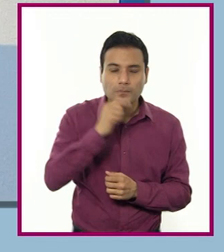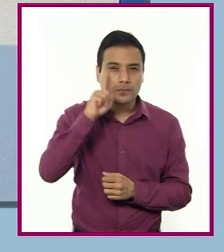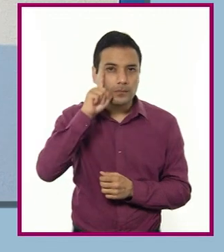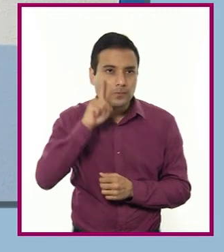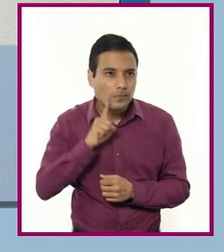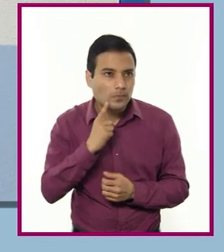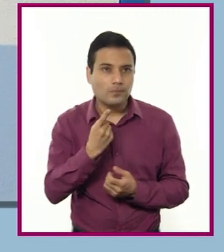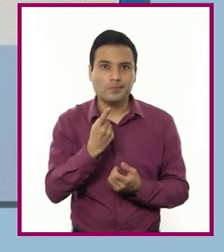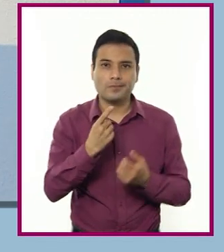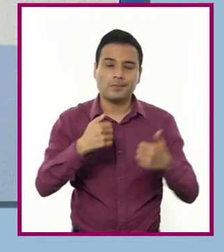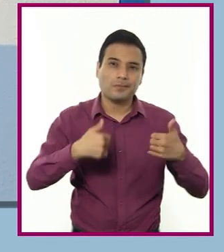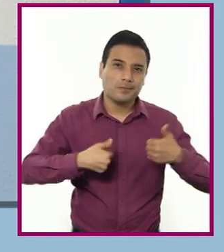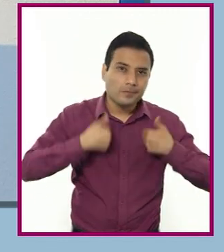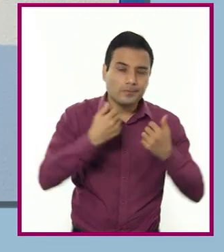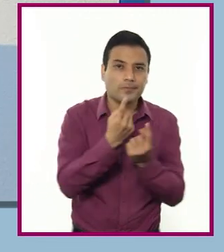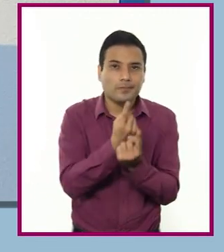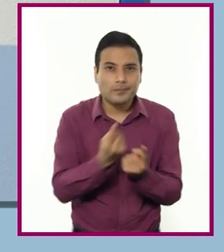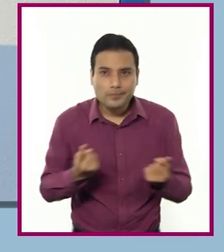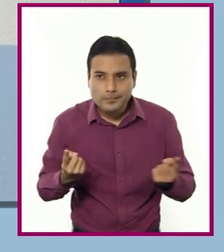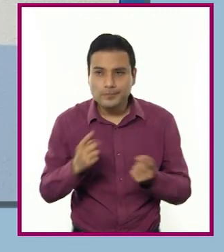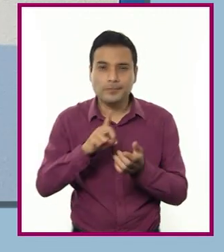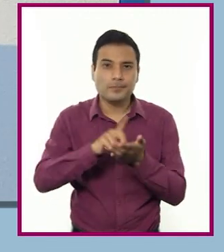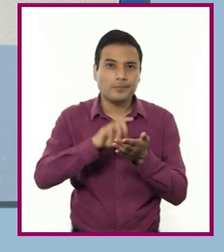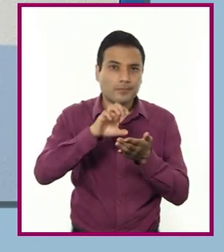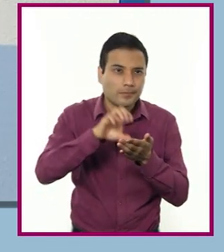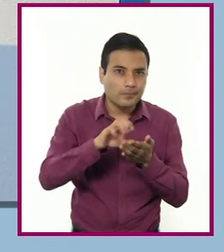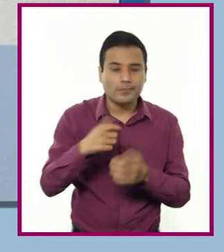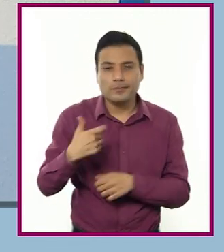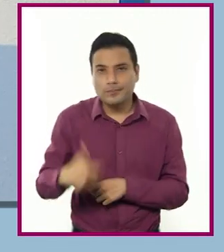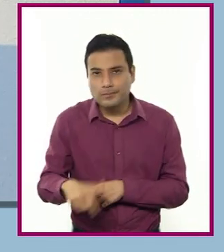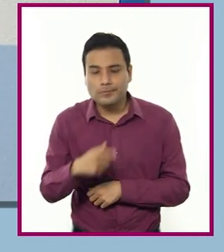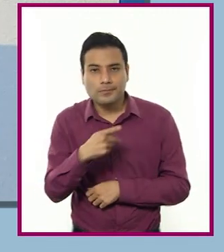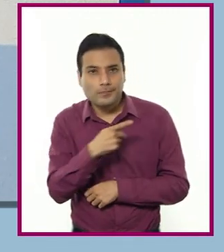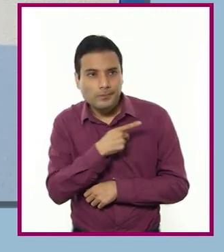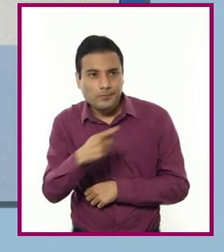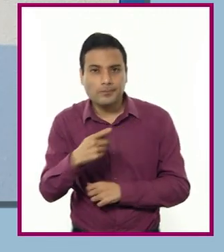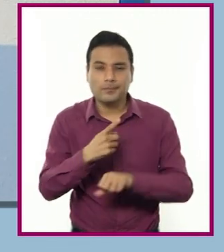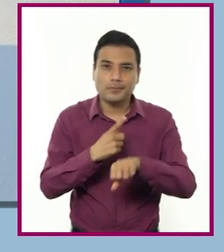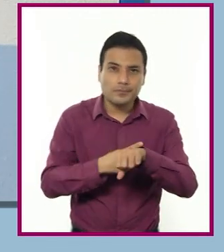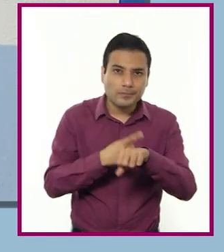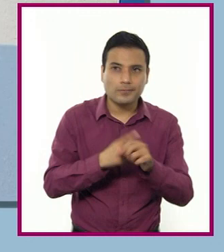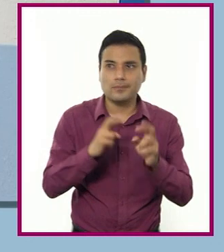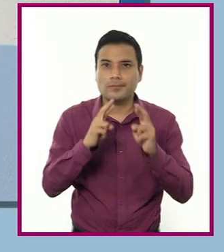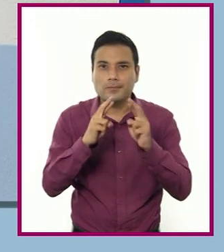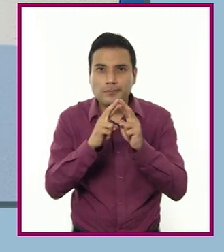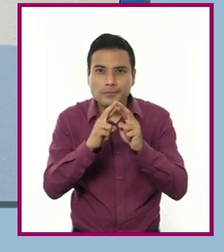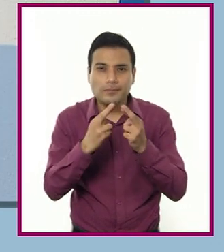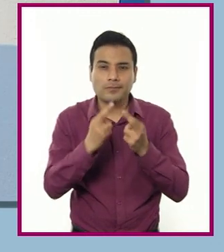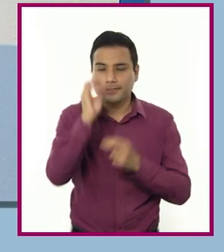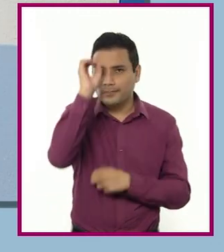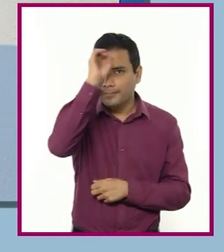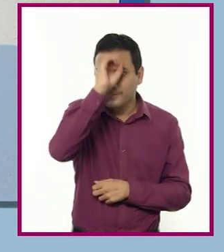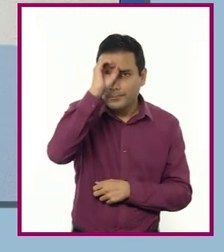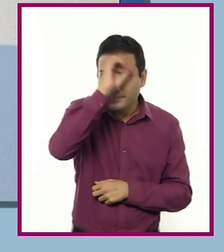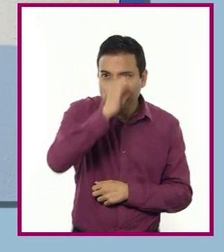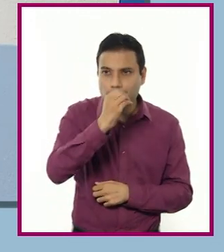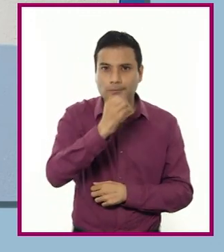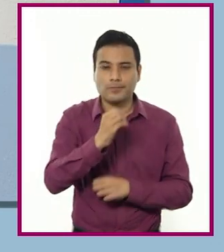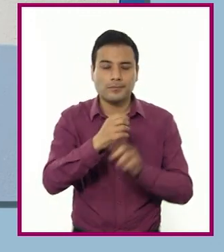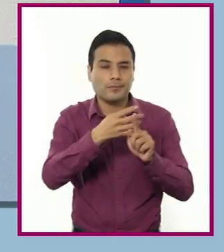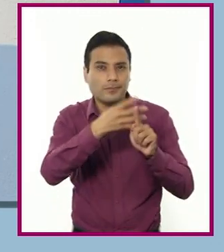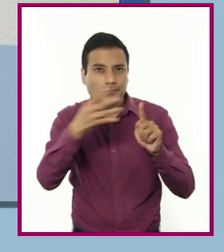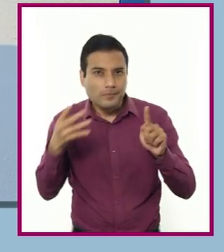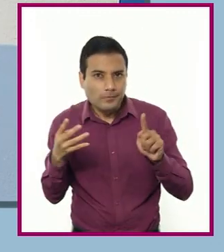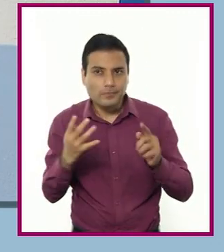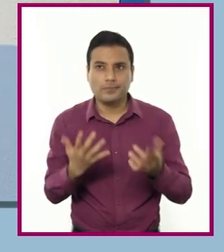edad, discapacidades, condición social, condiciones de salud, religión, opiniones, preferencias